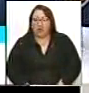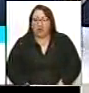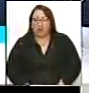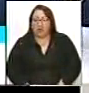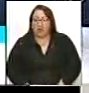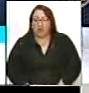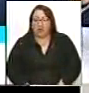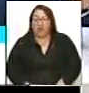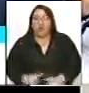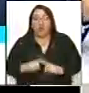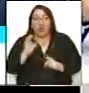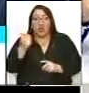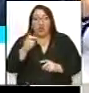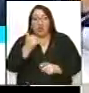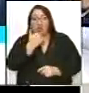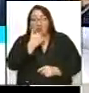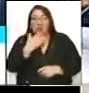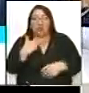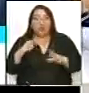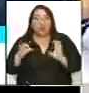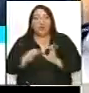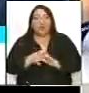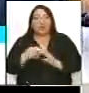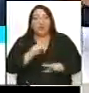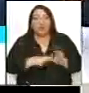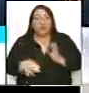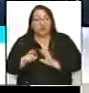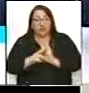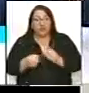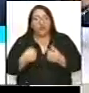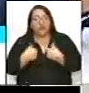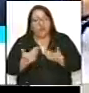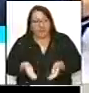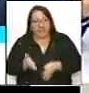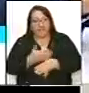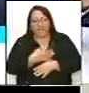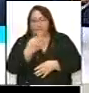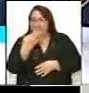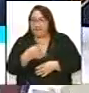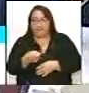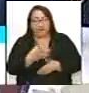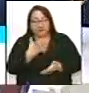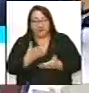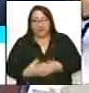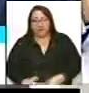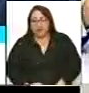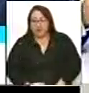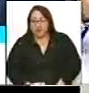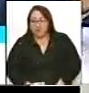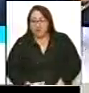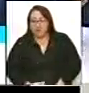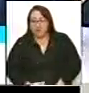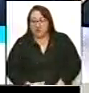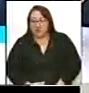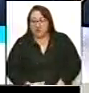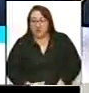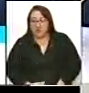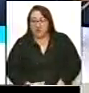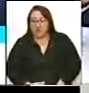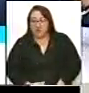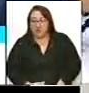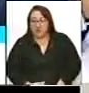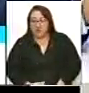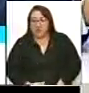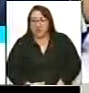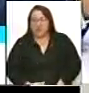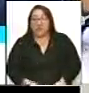generales puedan hacerse alianzas con movimientos regionales. Hemos tenido siempre esa experiencia como Alianza para el Progreso y la tenemos el día de